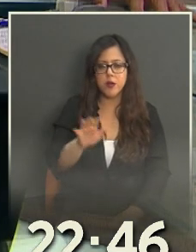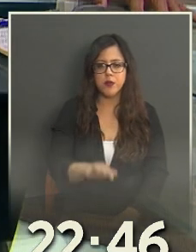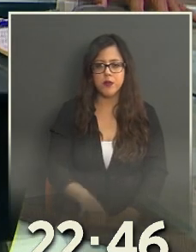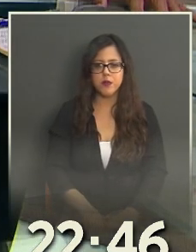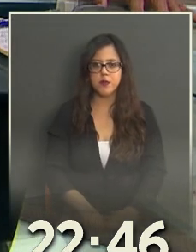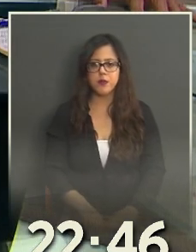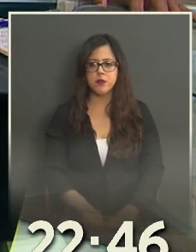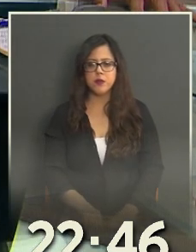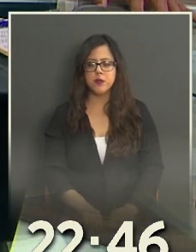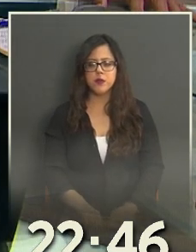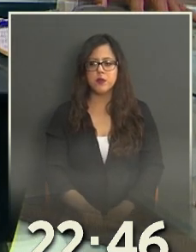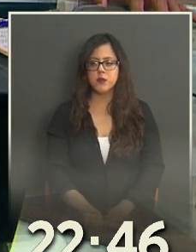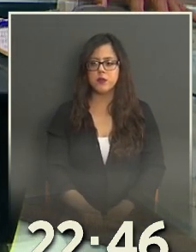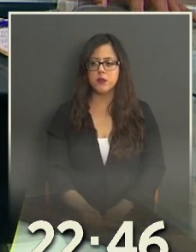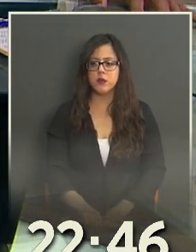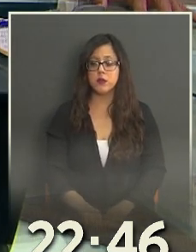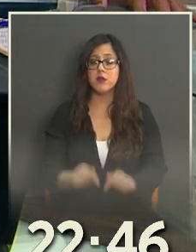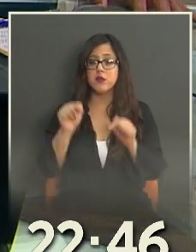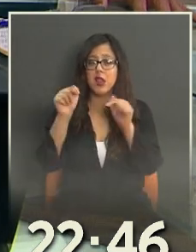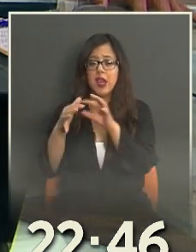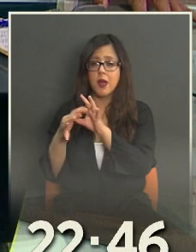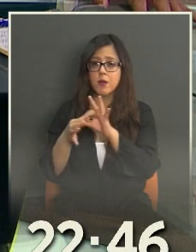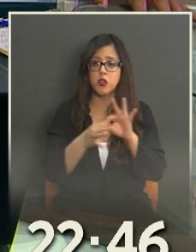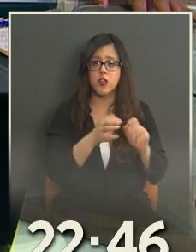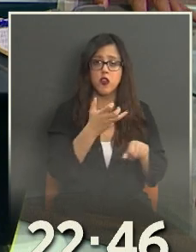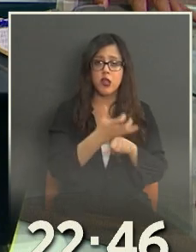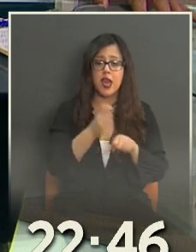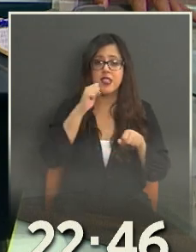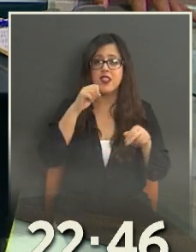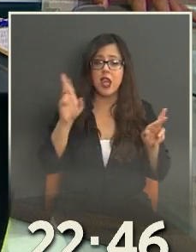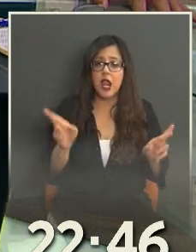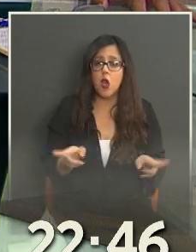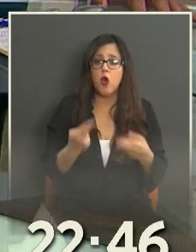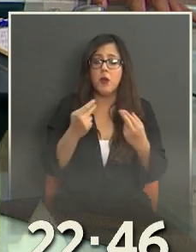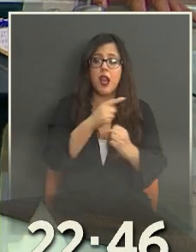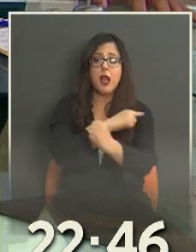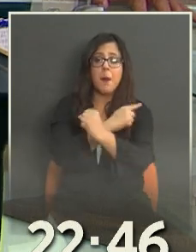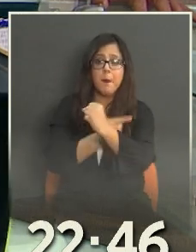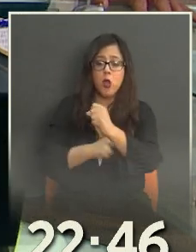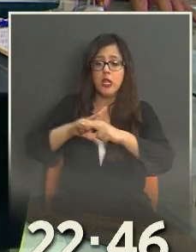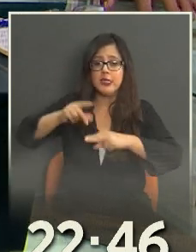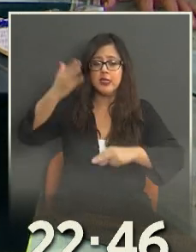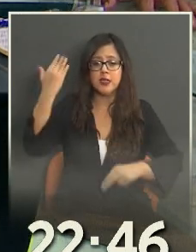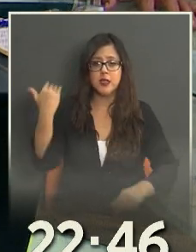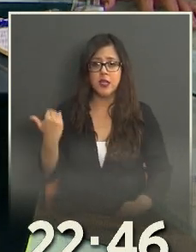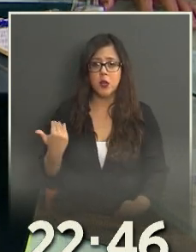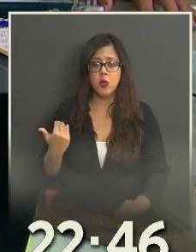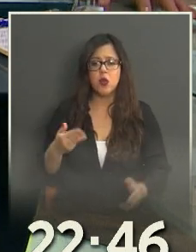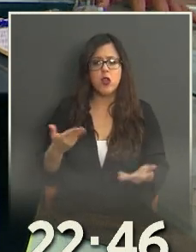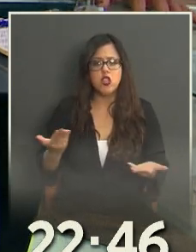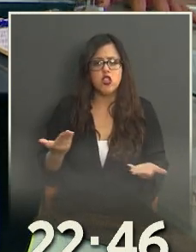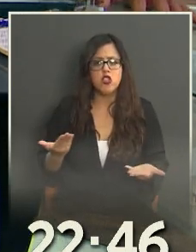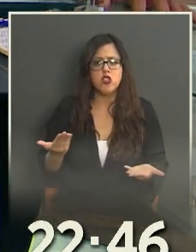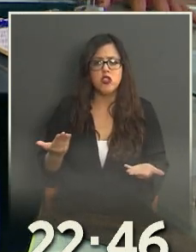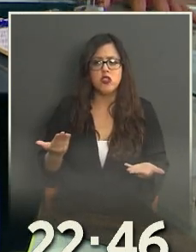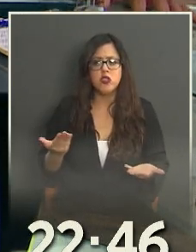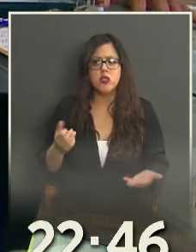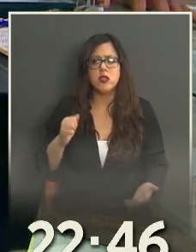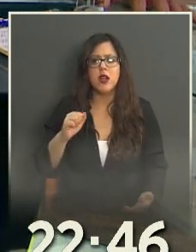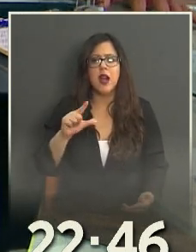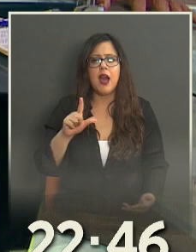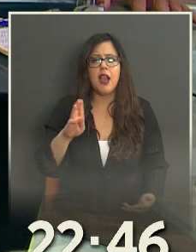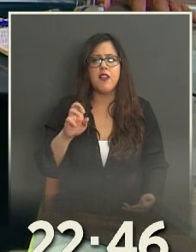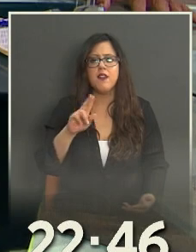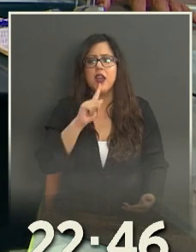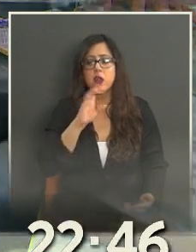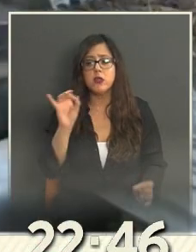y una de las grandes razones que hay detrás es recuperar ese poderío de antaño entonces alberto si es lo